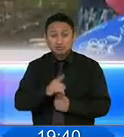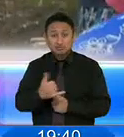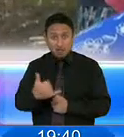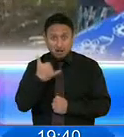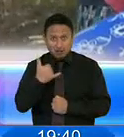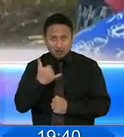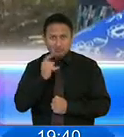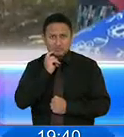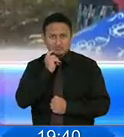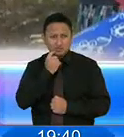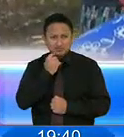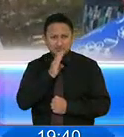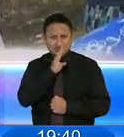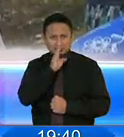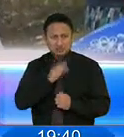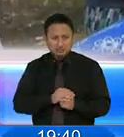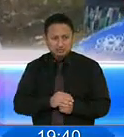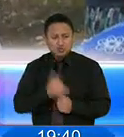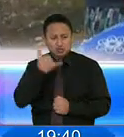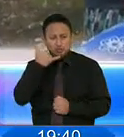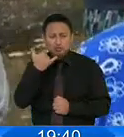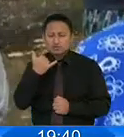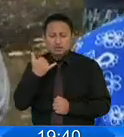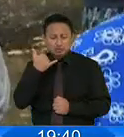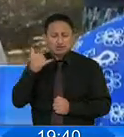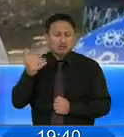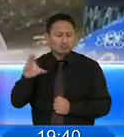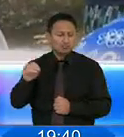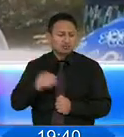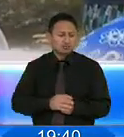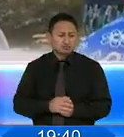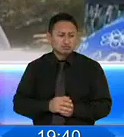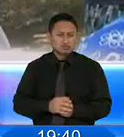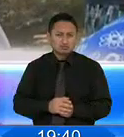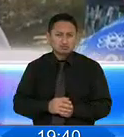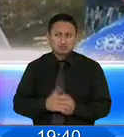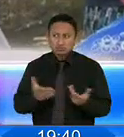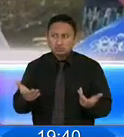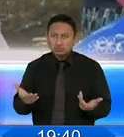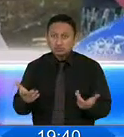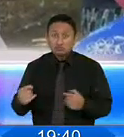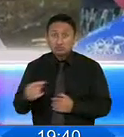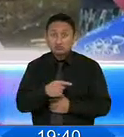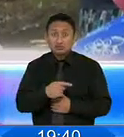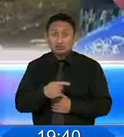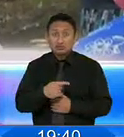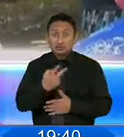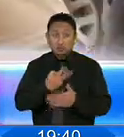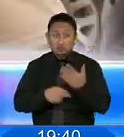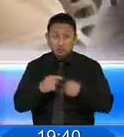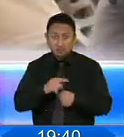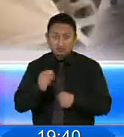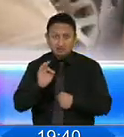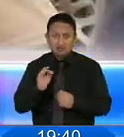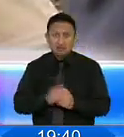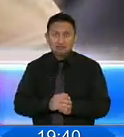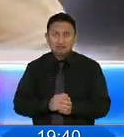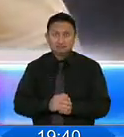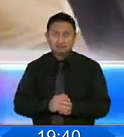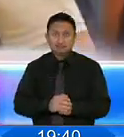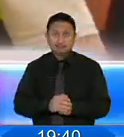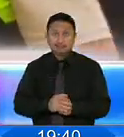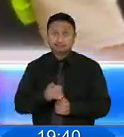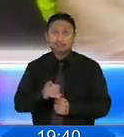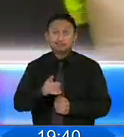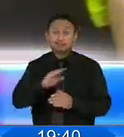teléfono. Siempre decía, no está, no está. No le dejaba ni a ella ni a la bebé que ella cargaba. El crimen alteró a